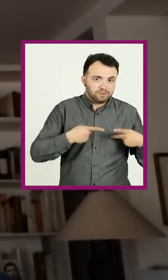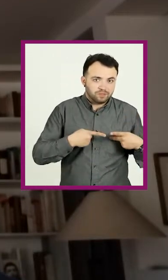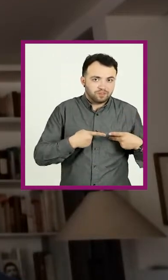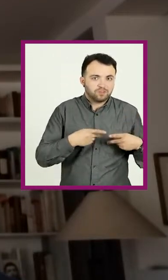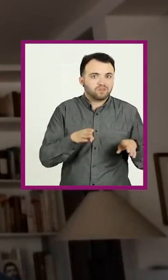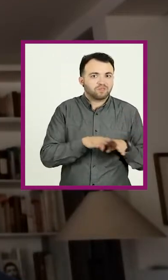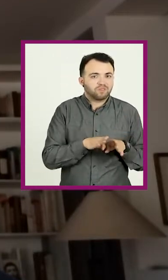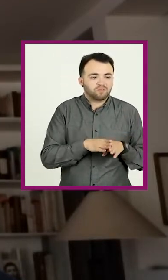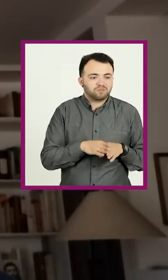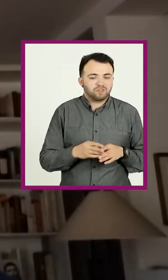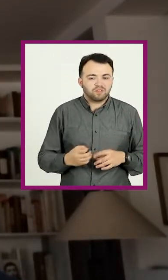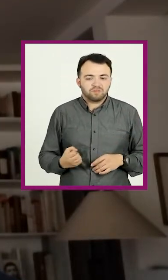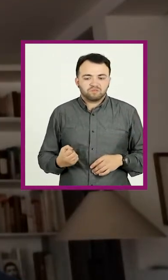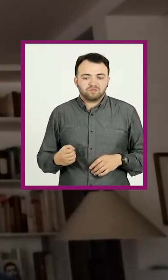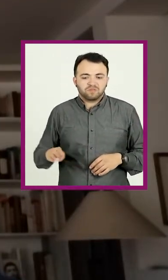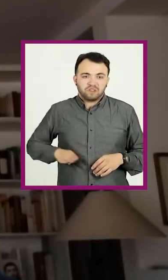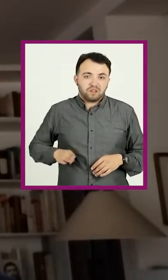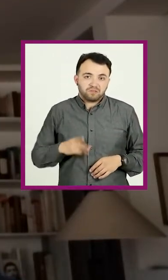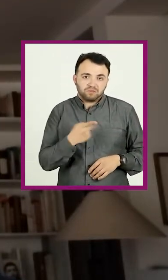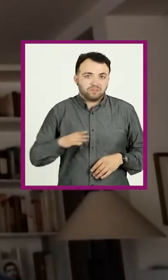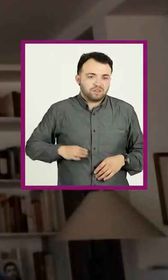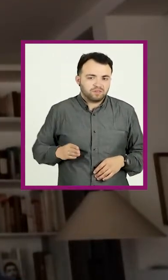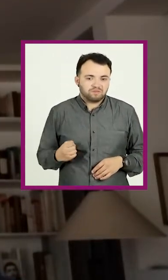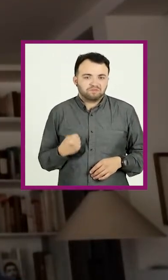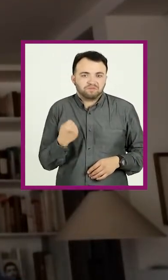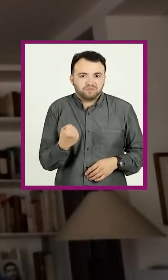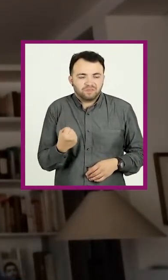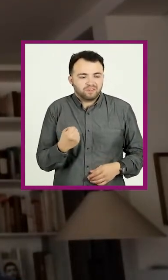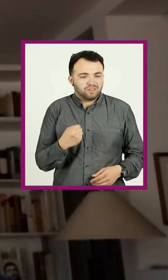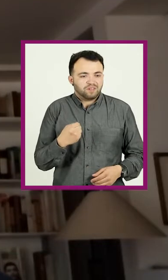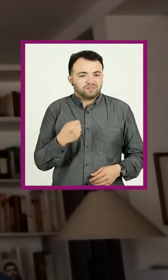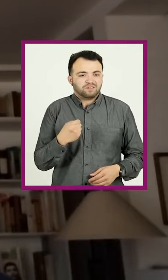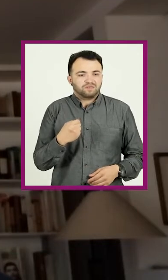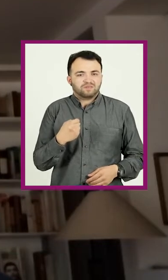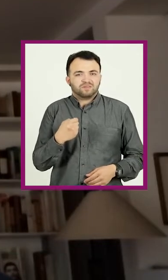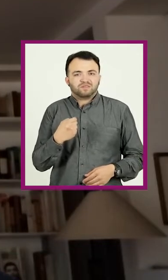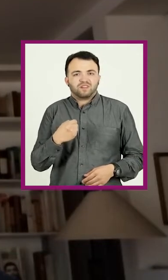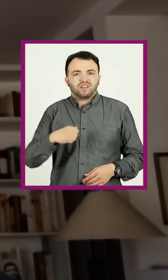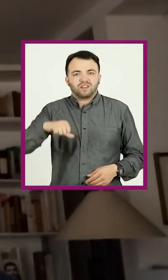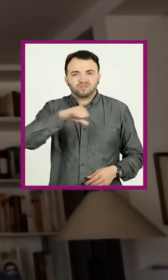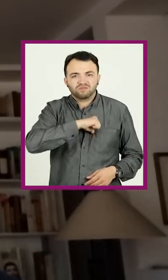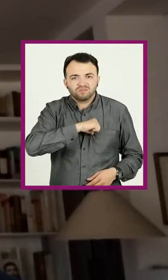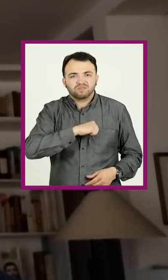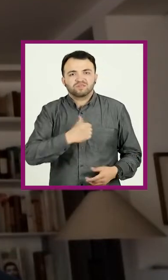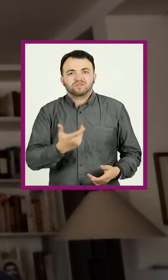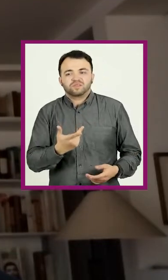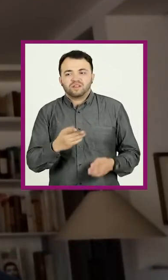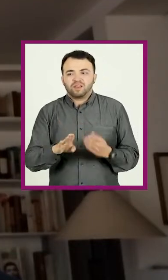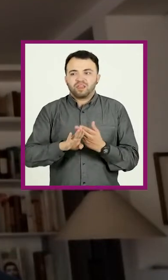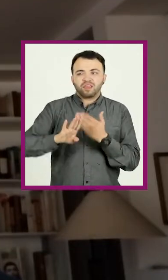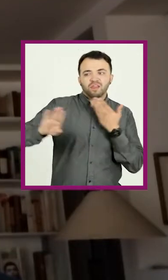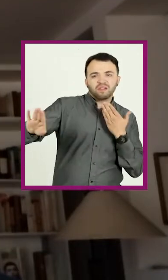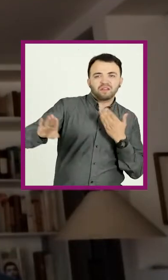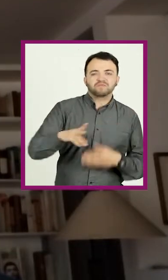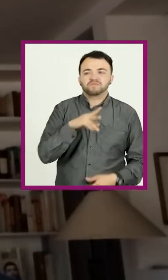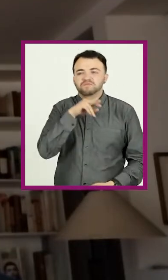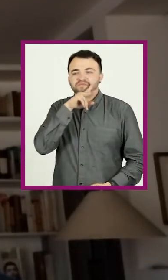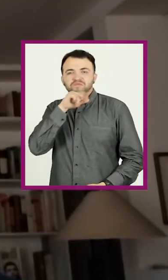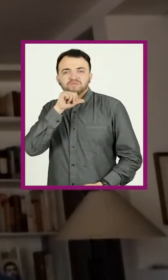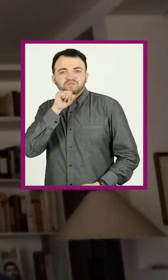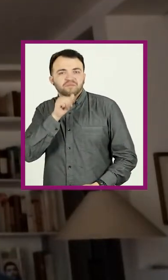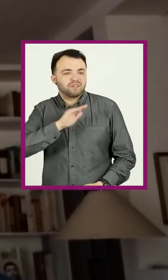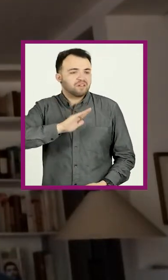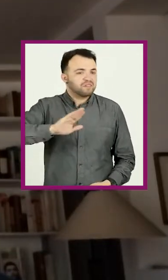por otro lado, conductas que potencian el egoísmo y el separarse de